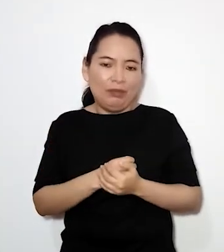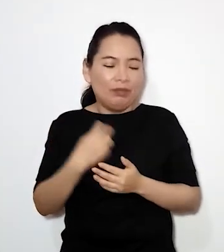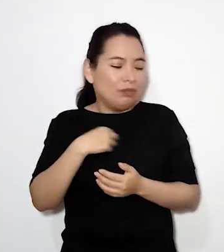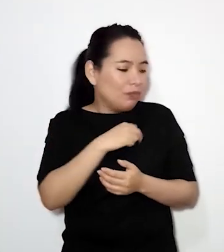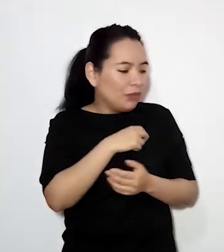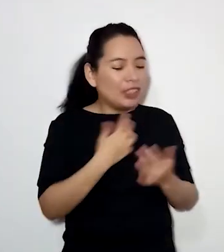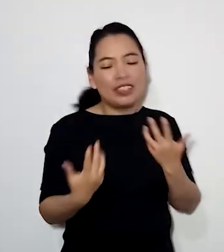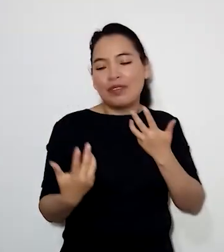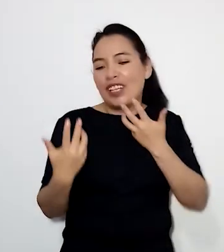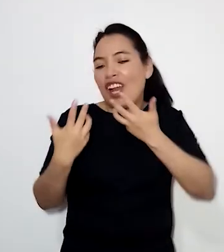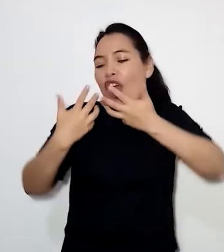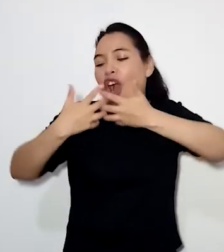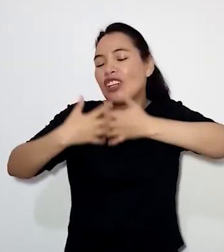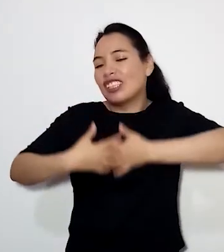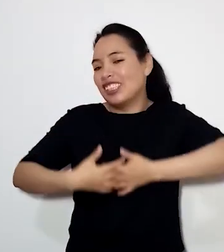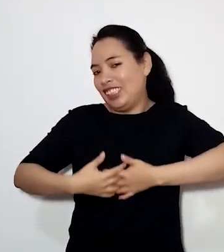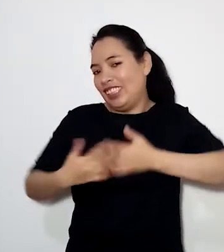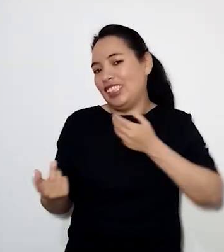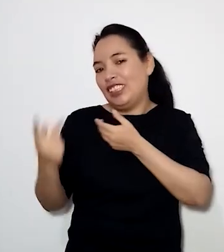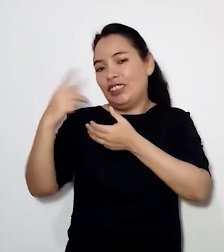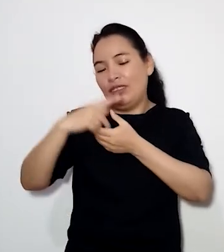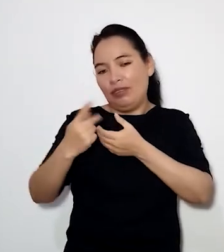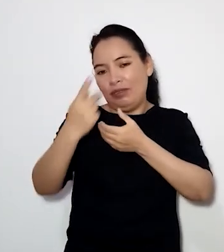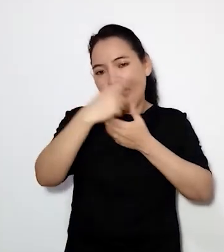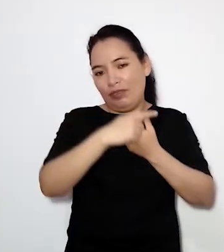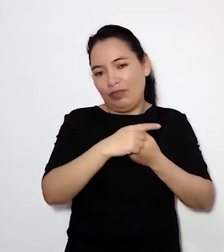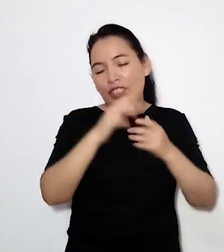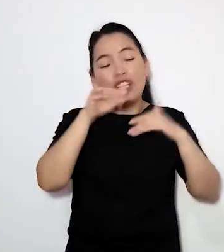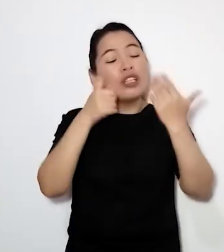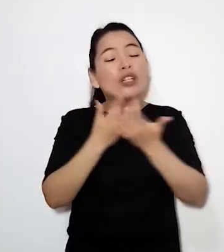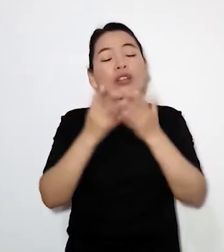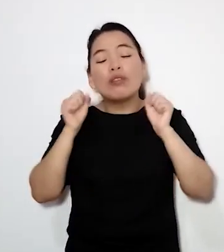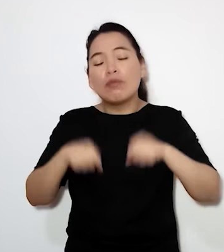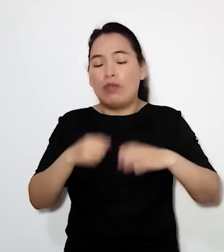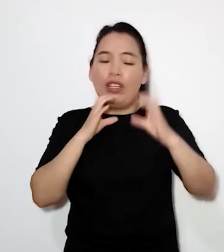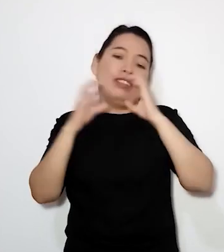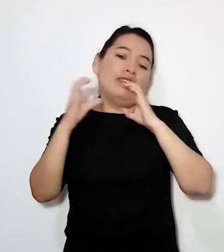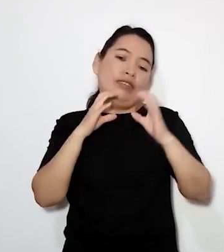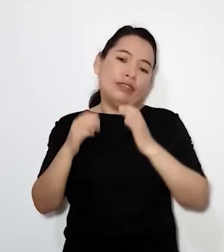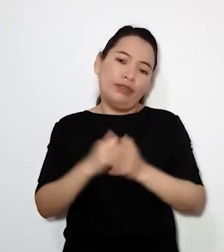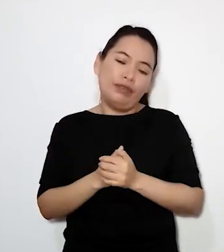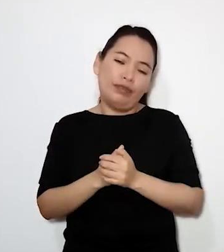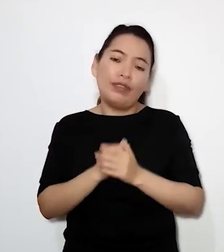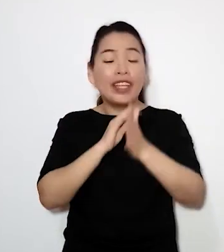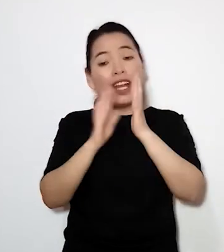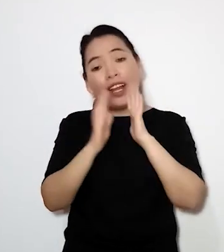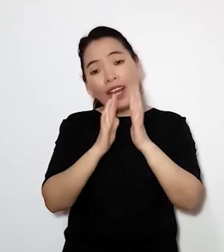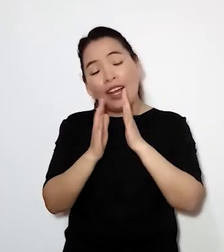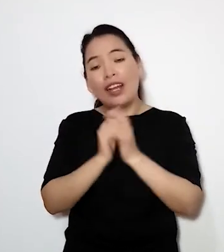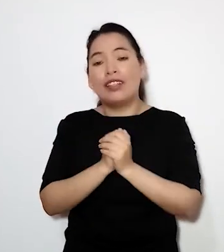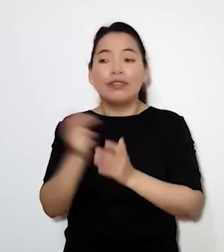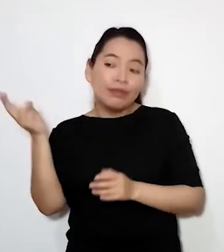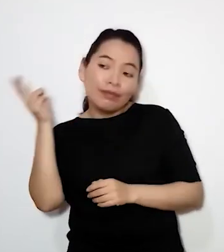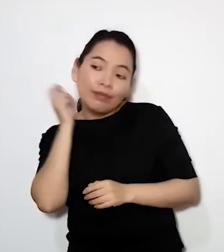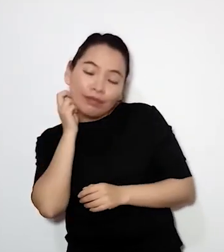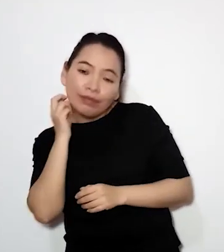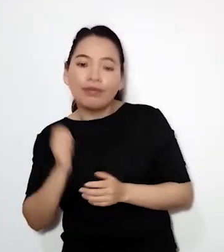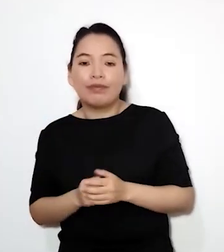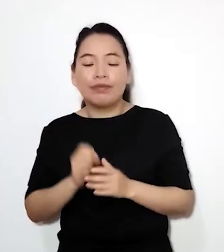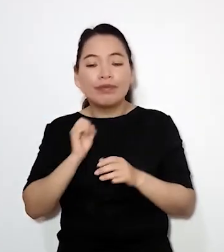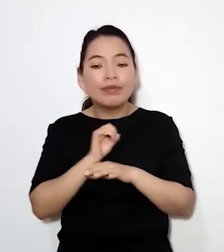participación para que todos puedan comunicarse, hablar, ser escuchado, transmitir un mensaje,